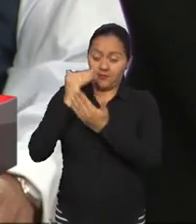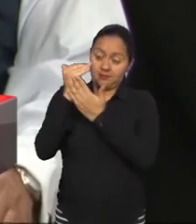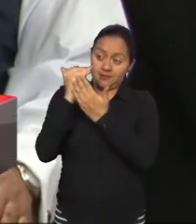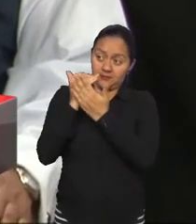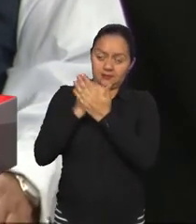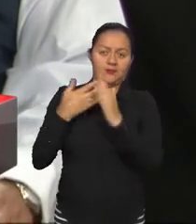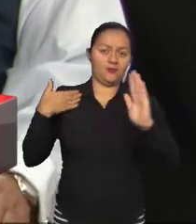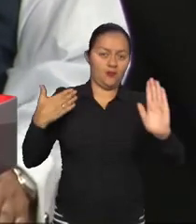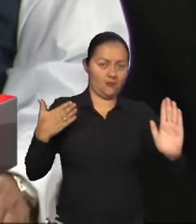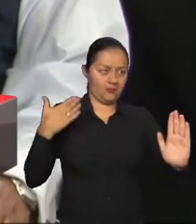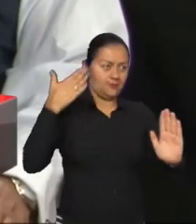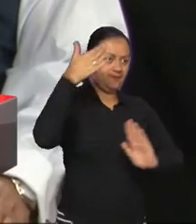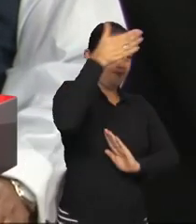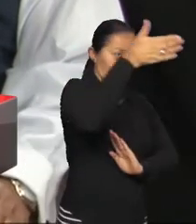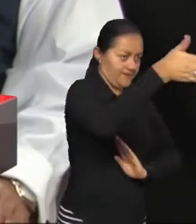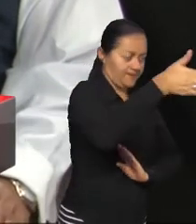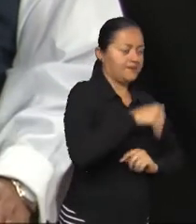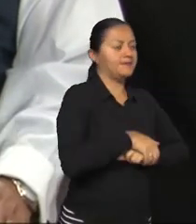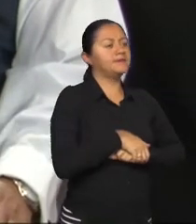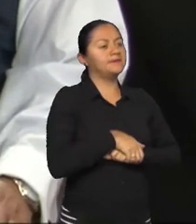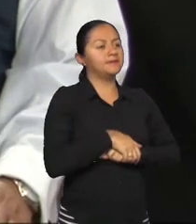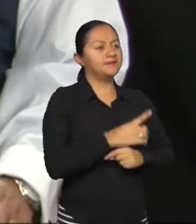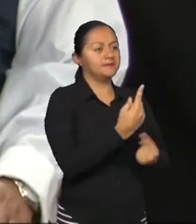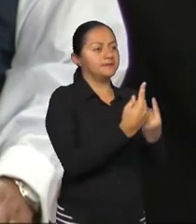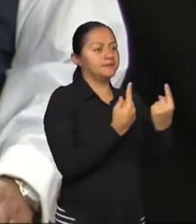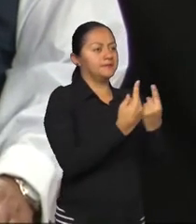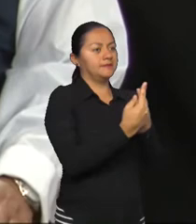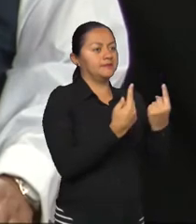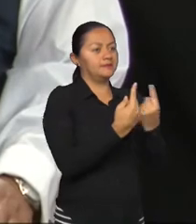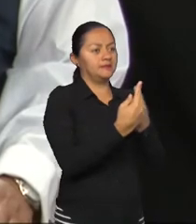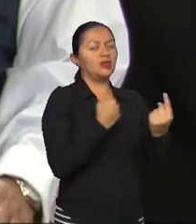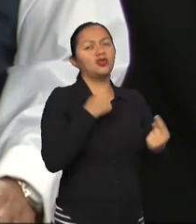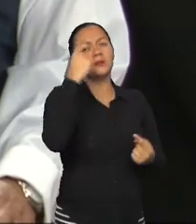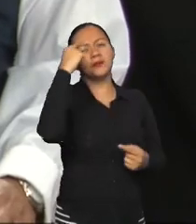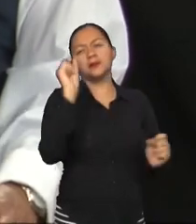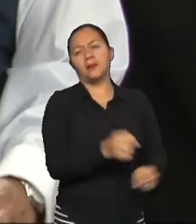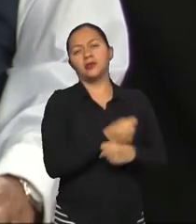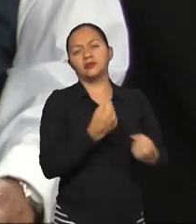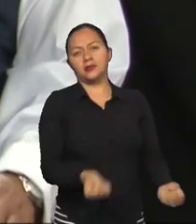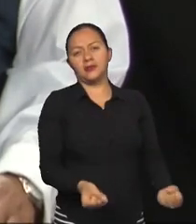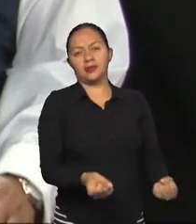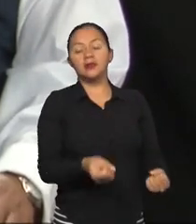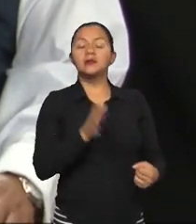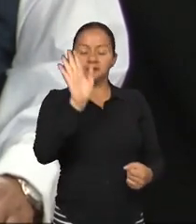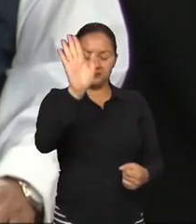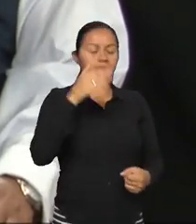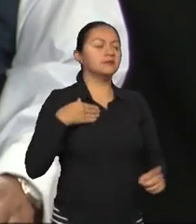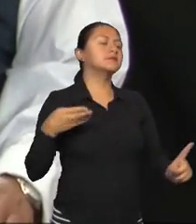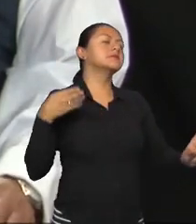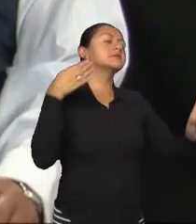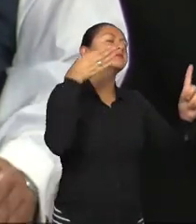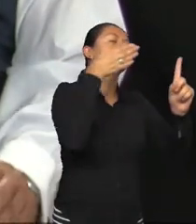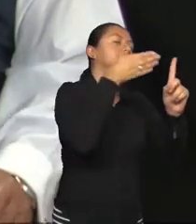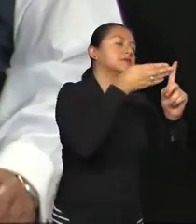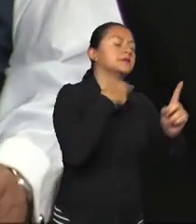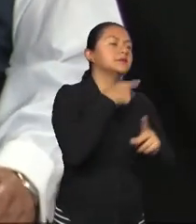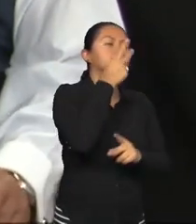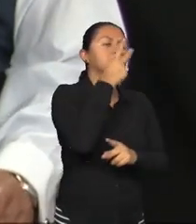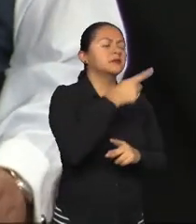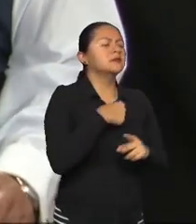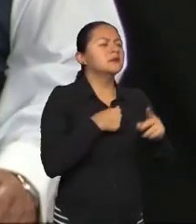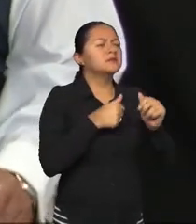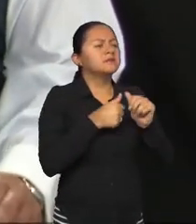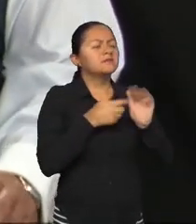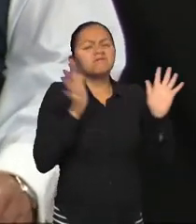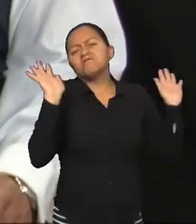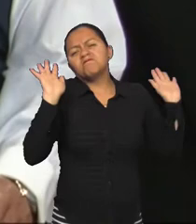investigadores poder llegar a públicos que generalmente no se piensa que son posibles. Encontrar a personas que están en algún lugar